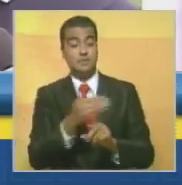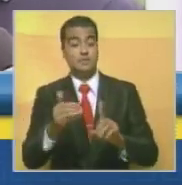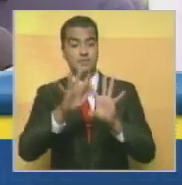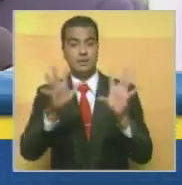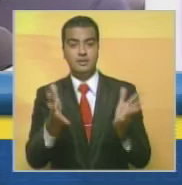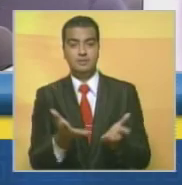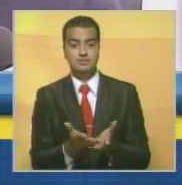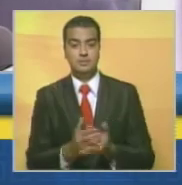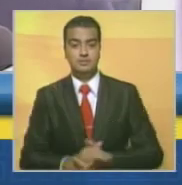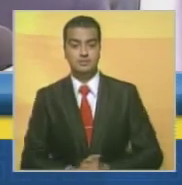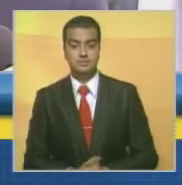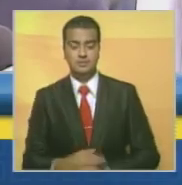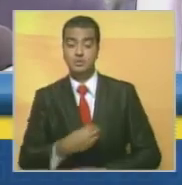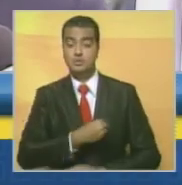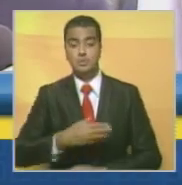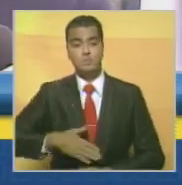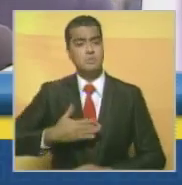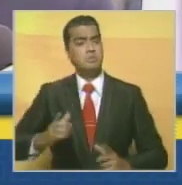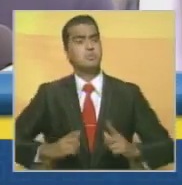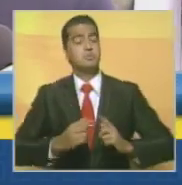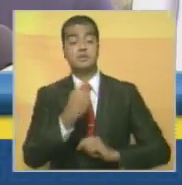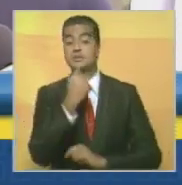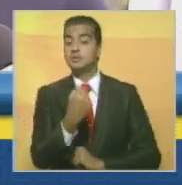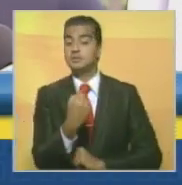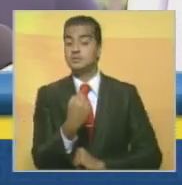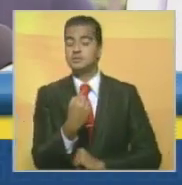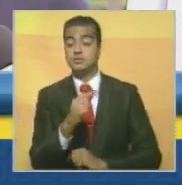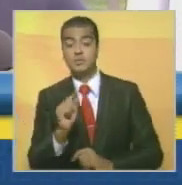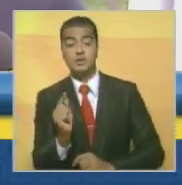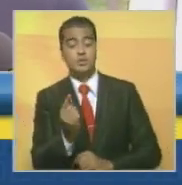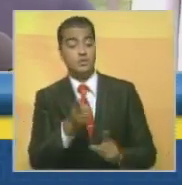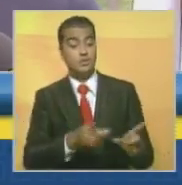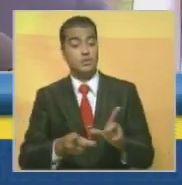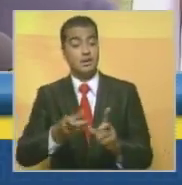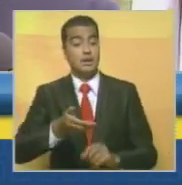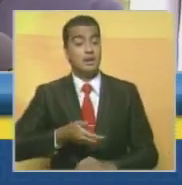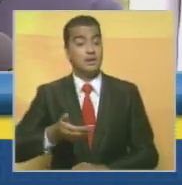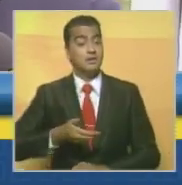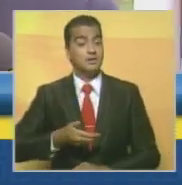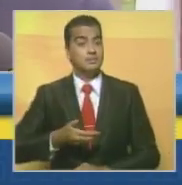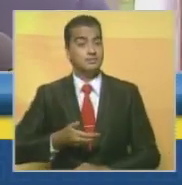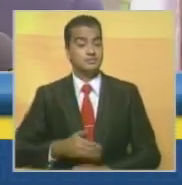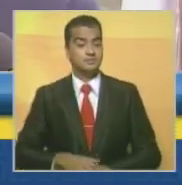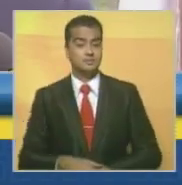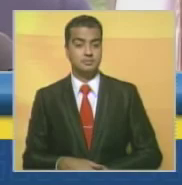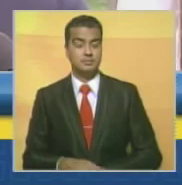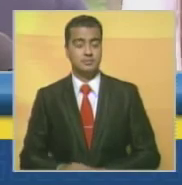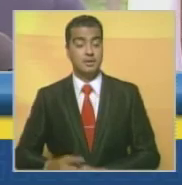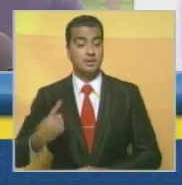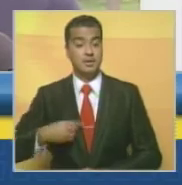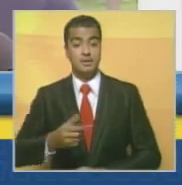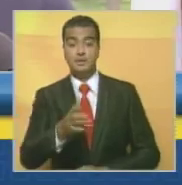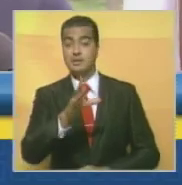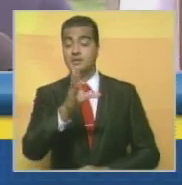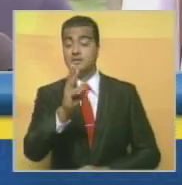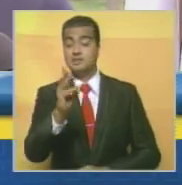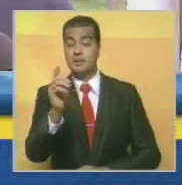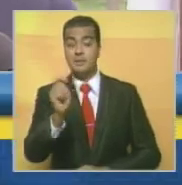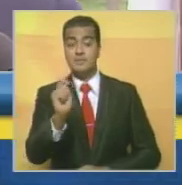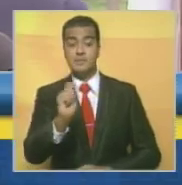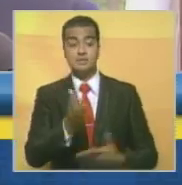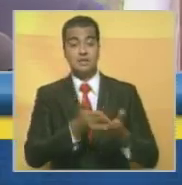mundo, nosotros podemos con orgullo decir que somos el único municipio que lleva 16 meses seguidos